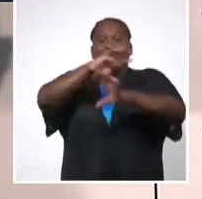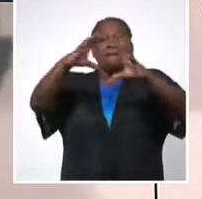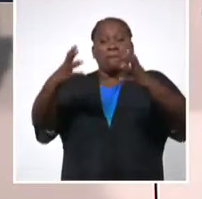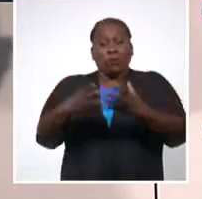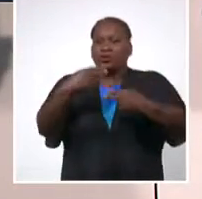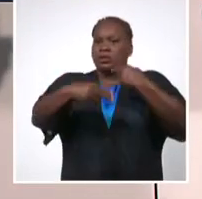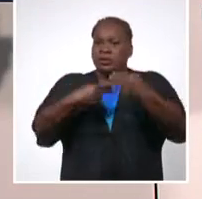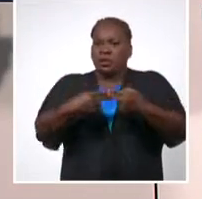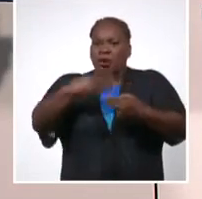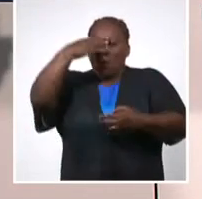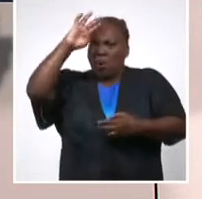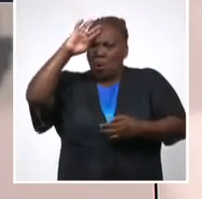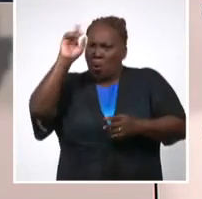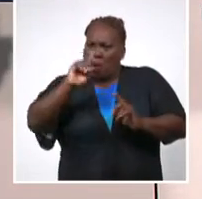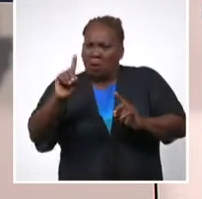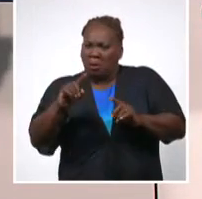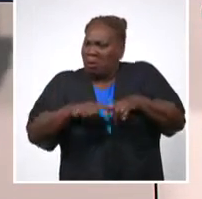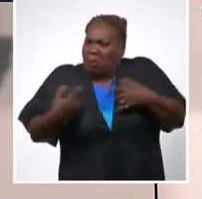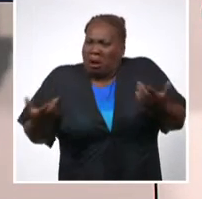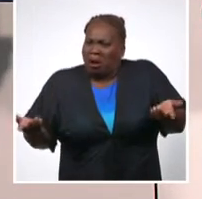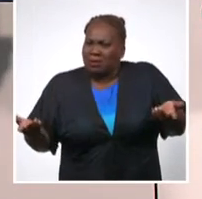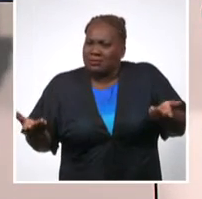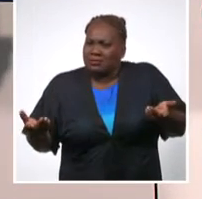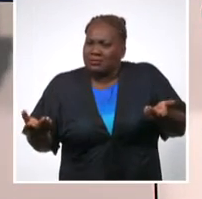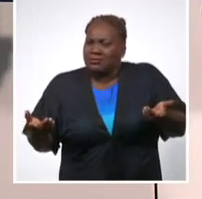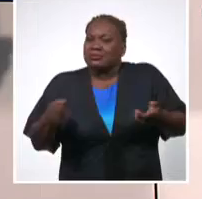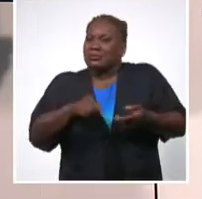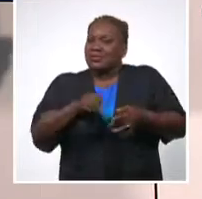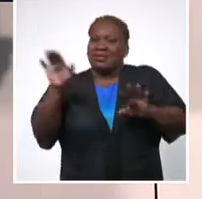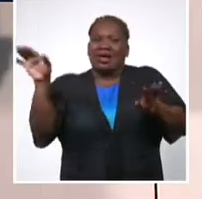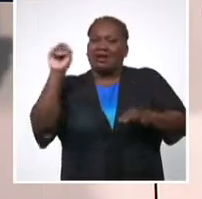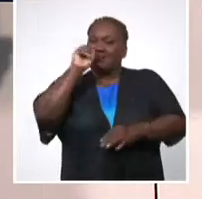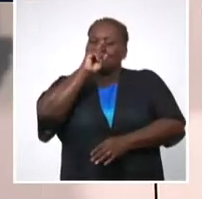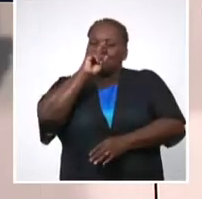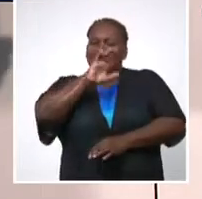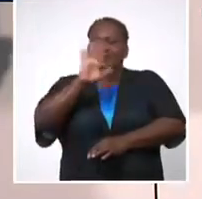lo está haciendo, ¿por qué entonces no hacerlo Cuba? Así me despido, nos vemos en una próxima ocasión.